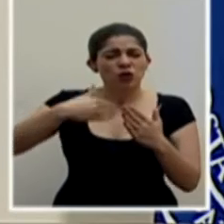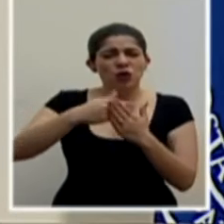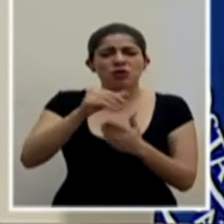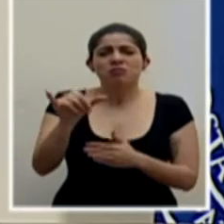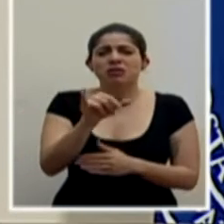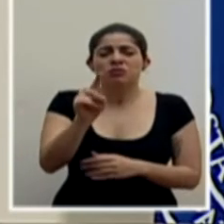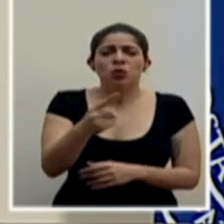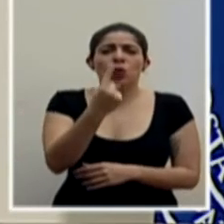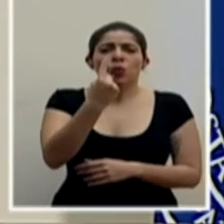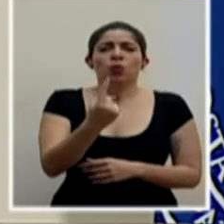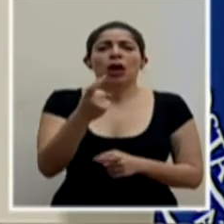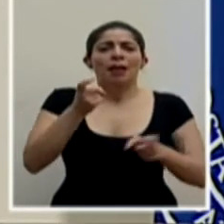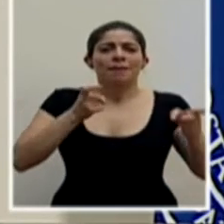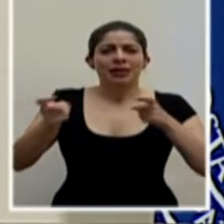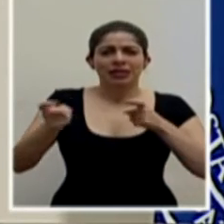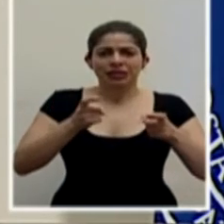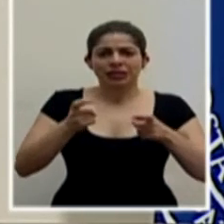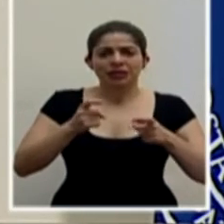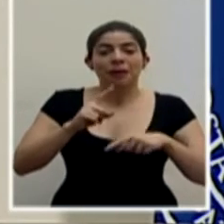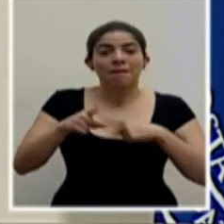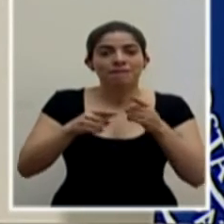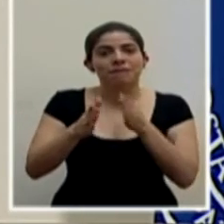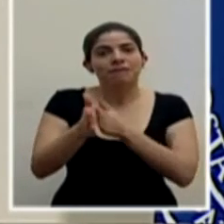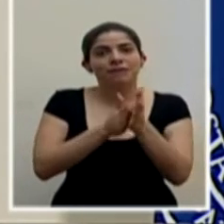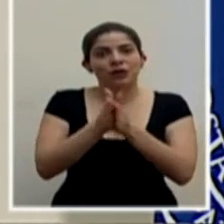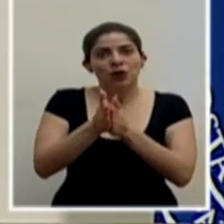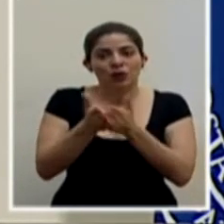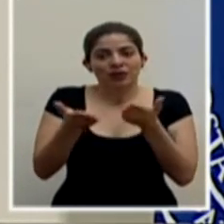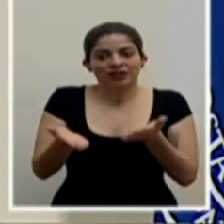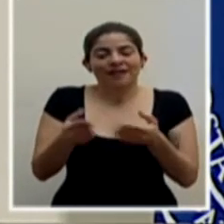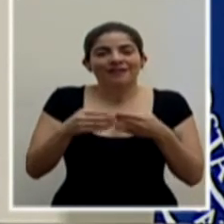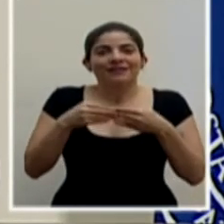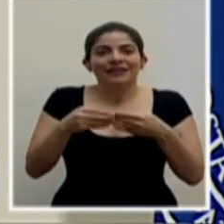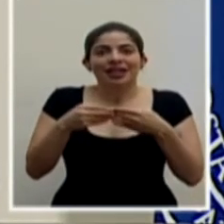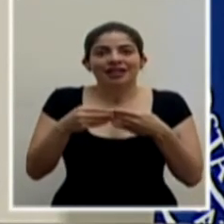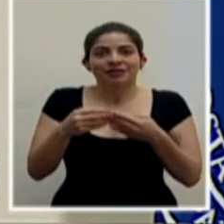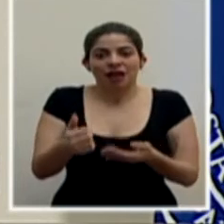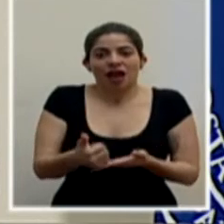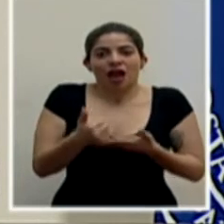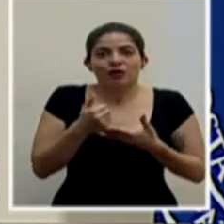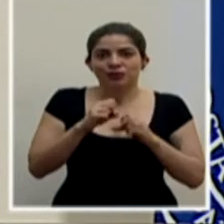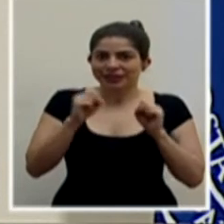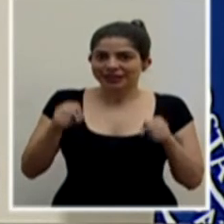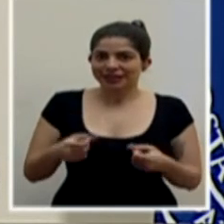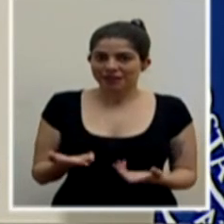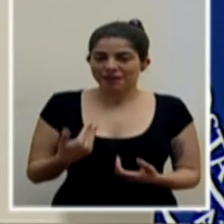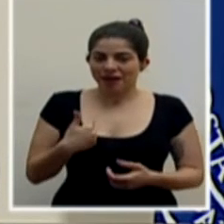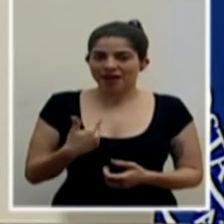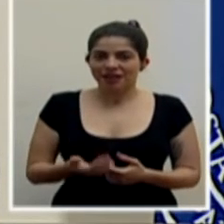una única administración y vamos a aprovechar esa flexibilidad que nos da nuestro sistema.